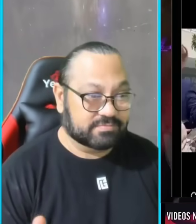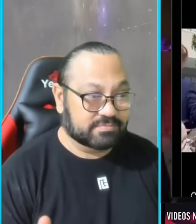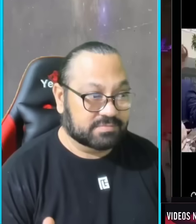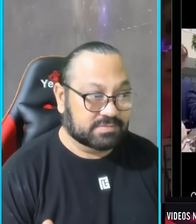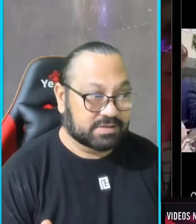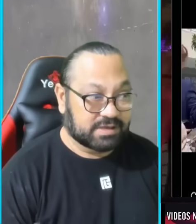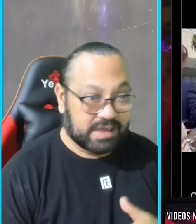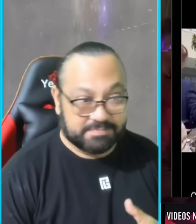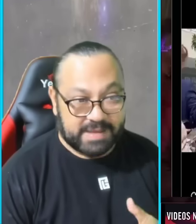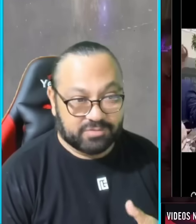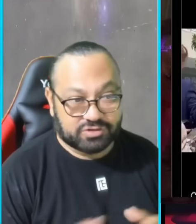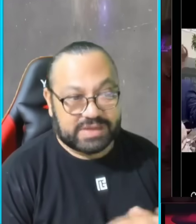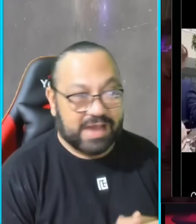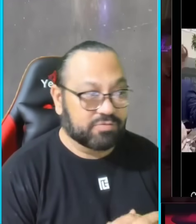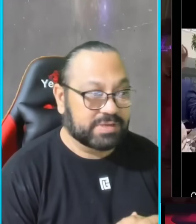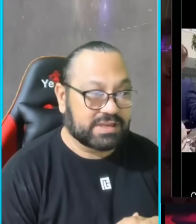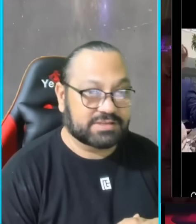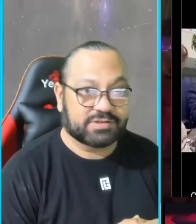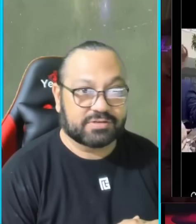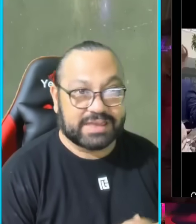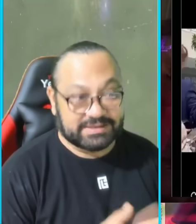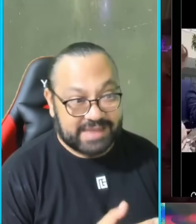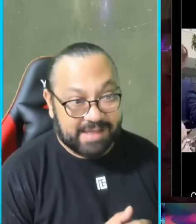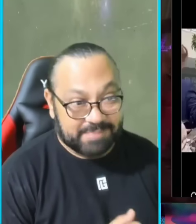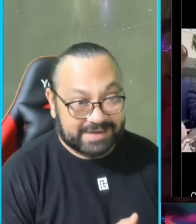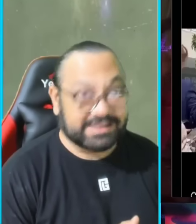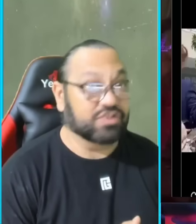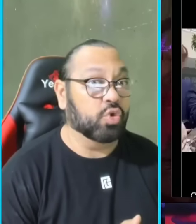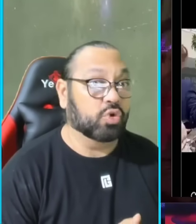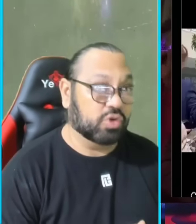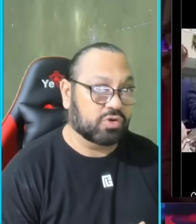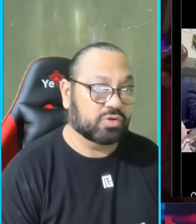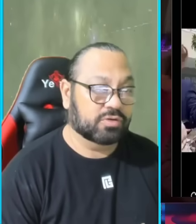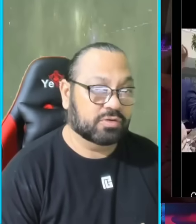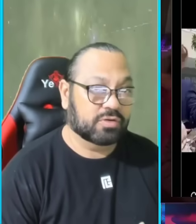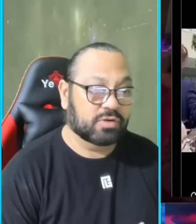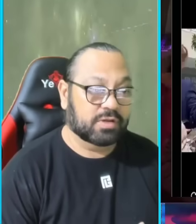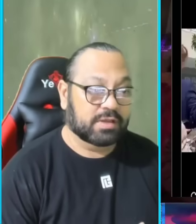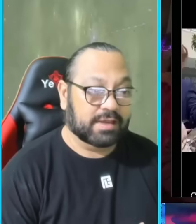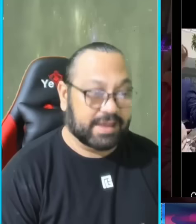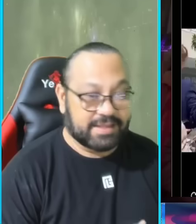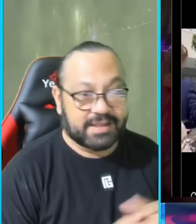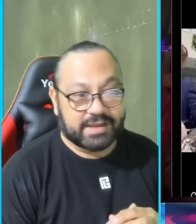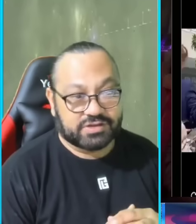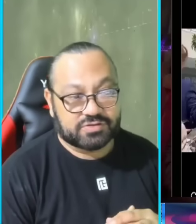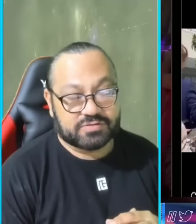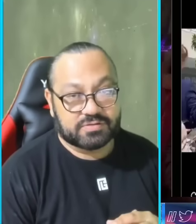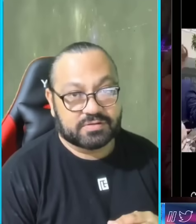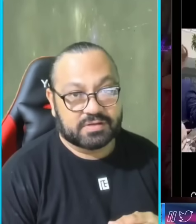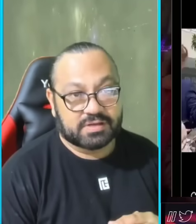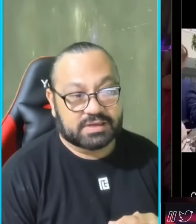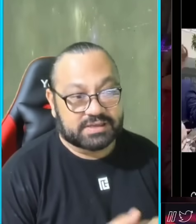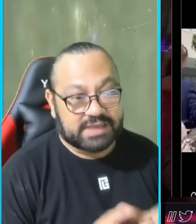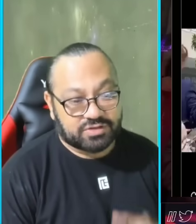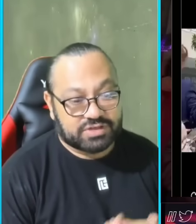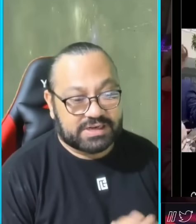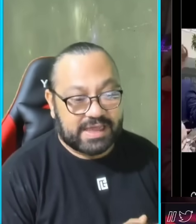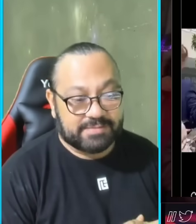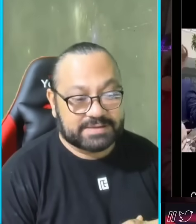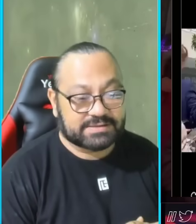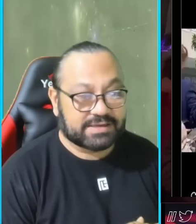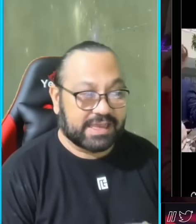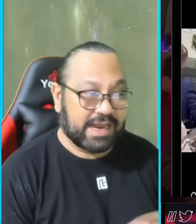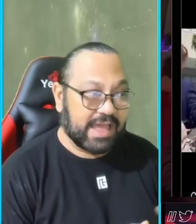Entonces, vemos a un ministro que es aparte doctor en derecho y a